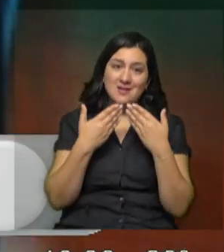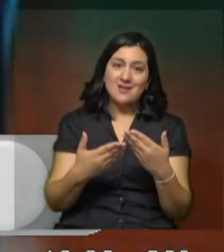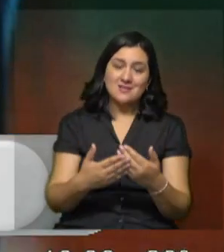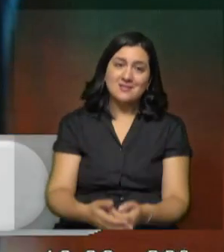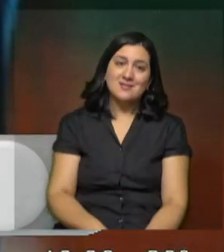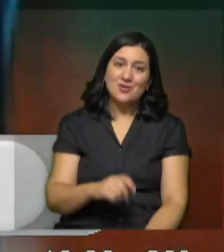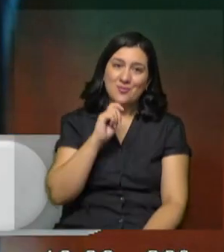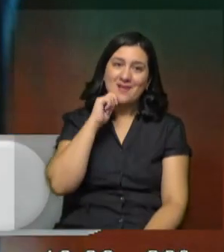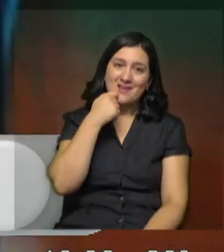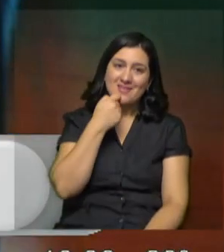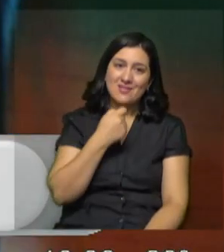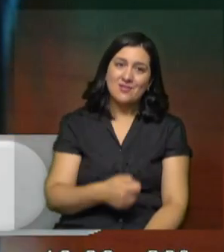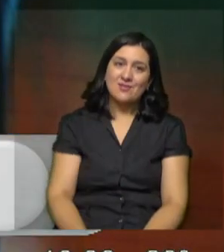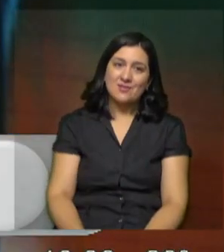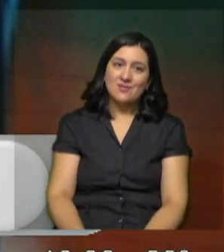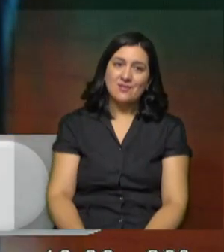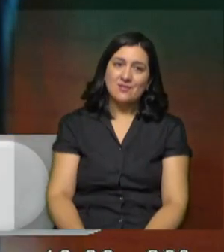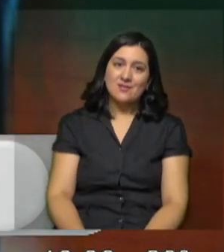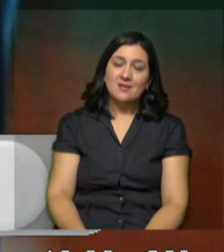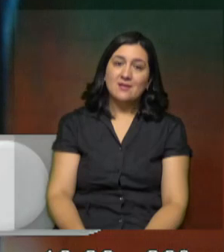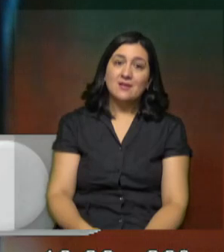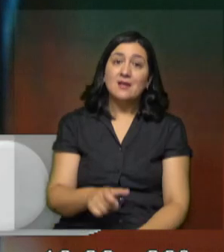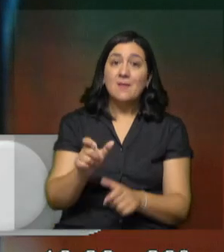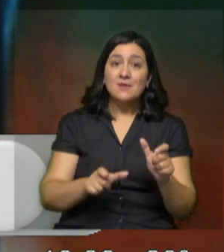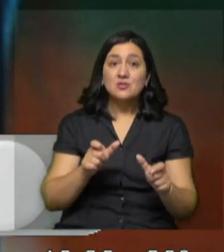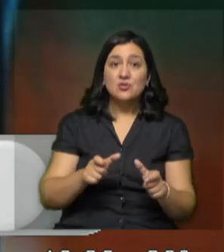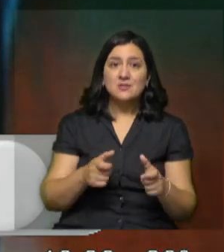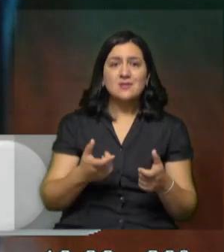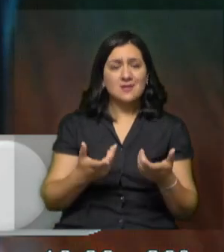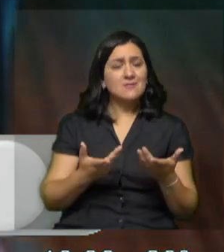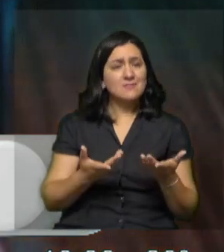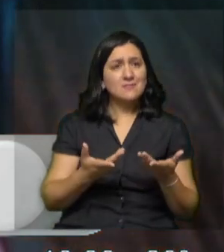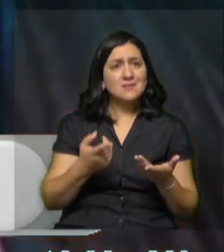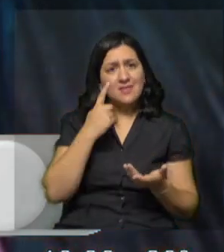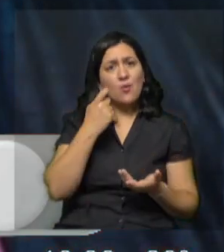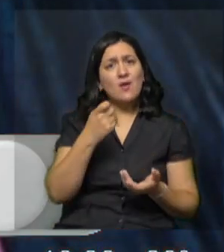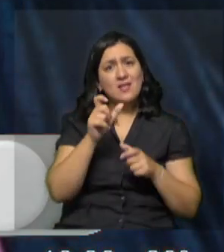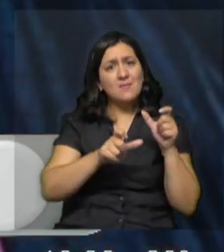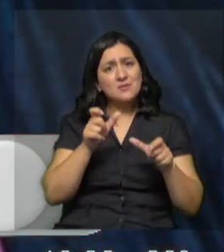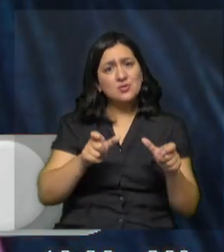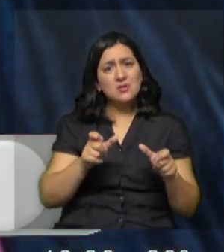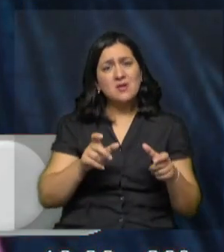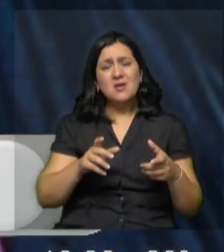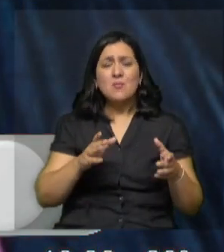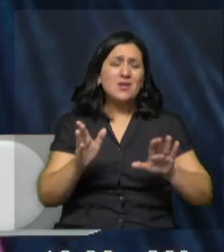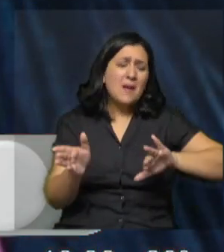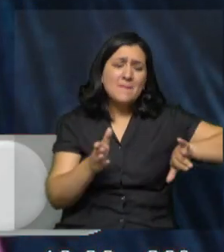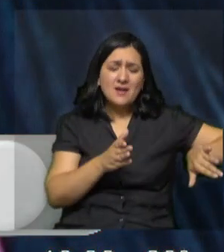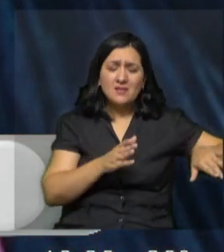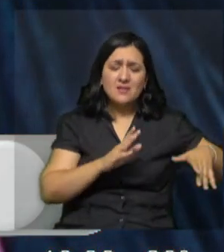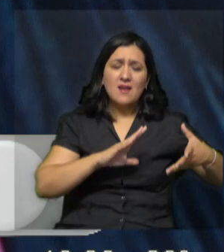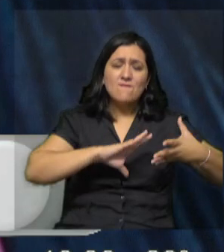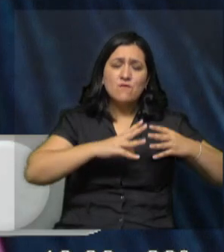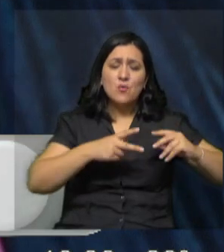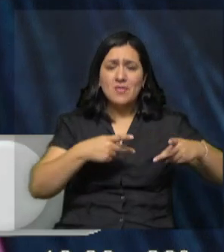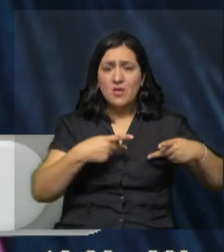es lo más lindo. Es lo más lindo, creo, que haya llegado a la gente, que trascienda. Creo que es un poco eso, más allá de la forma de jugar o